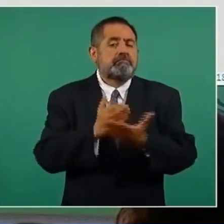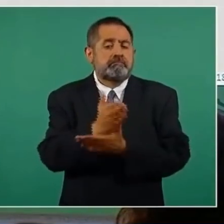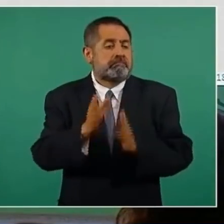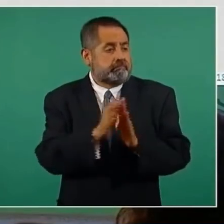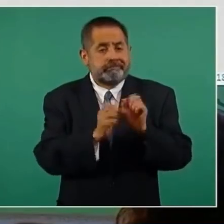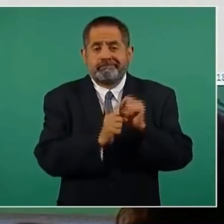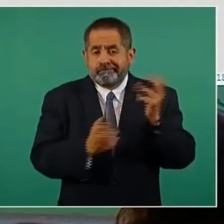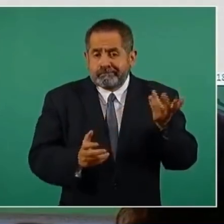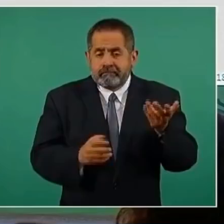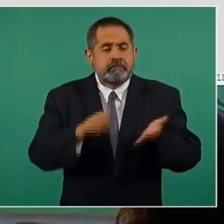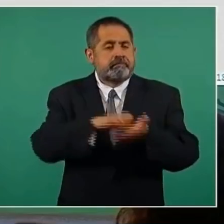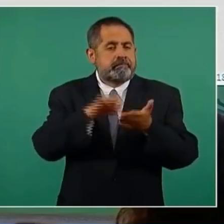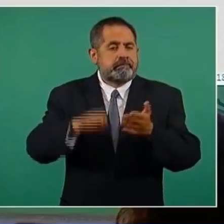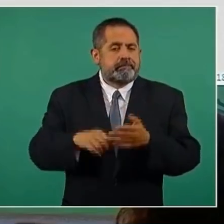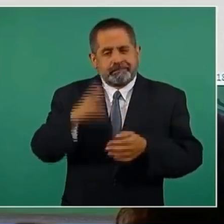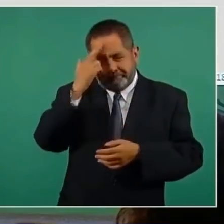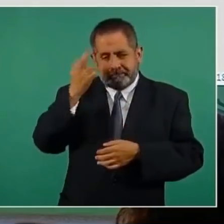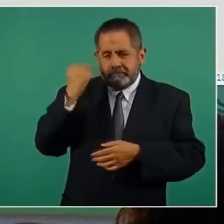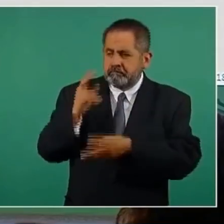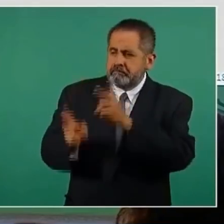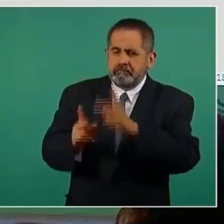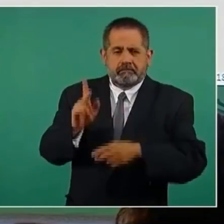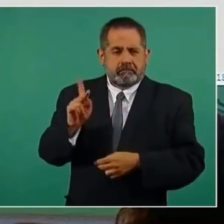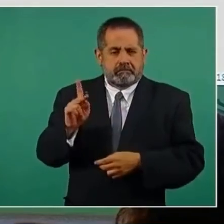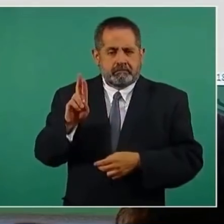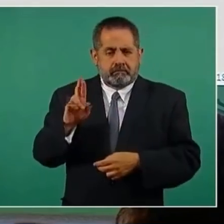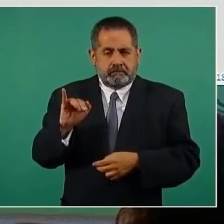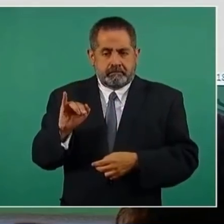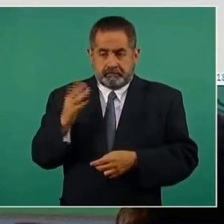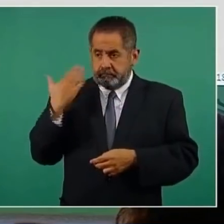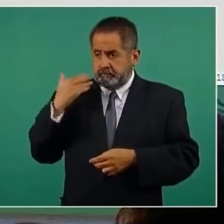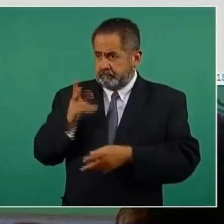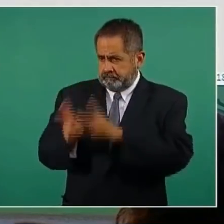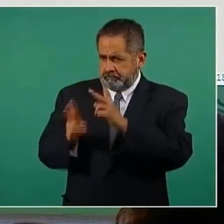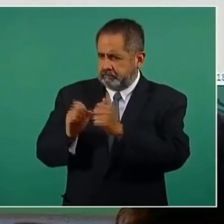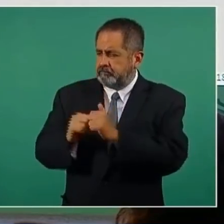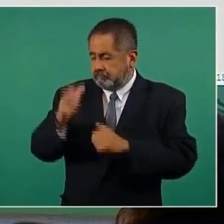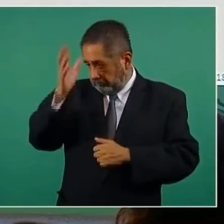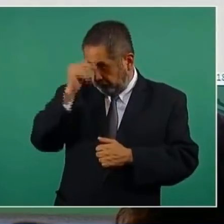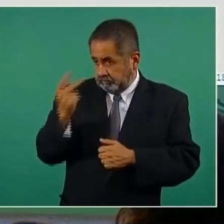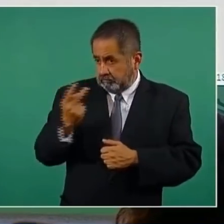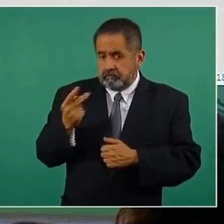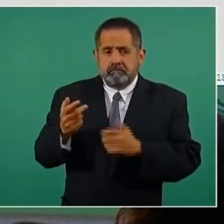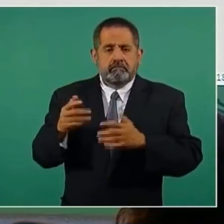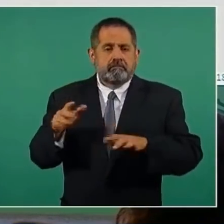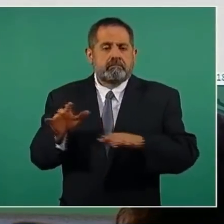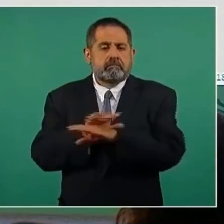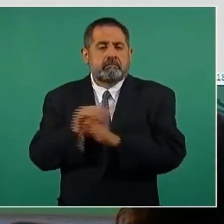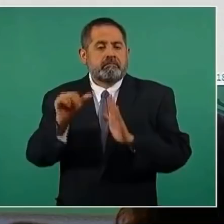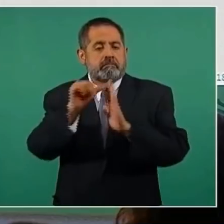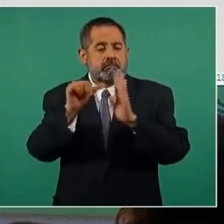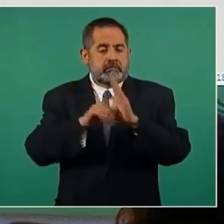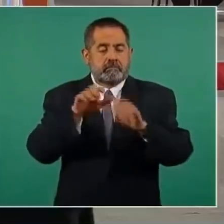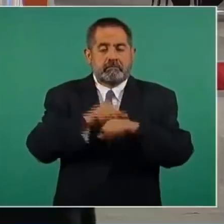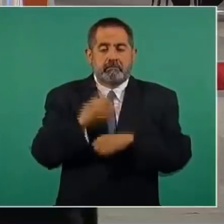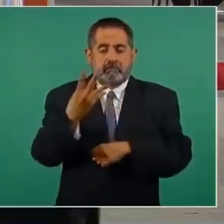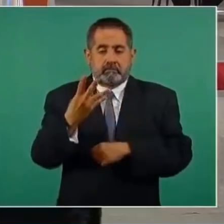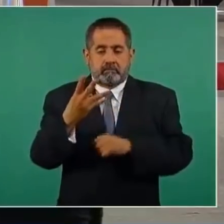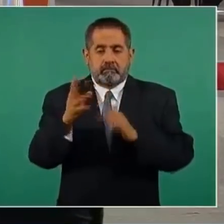se acordó con el PRI en esta legislatura la reforma al artículo 4 de la